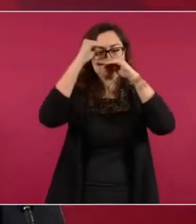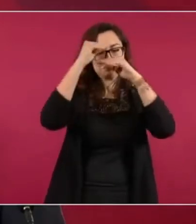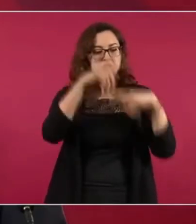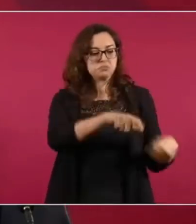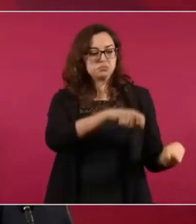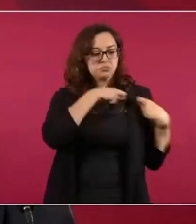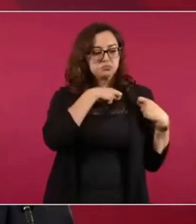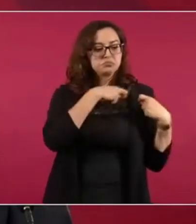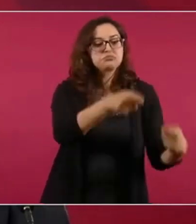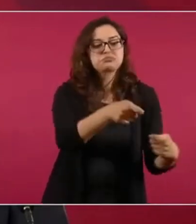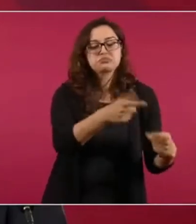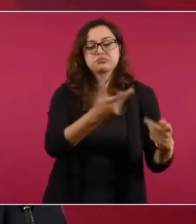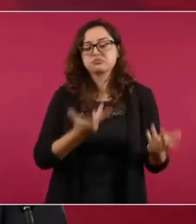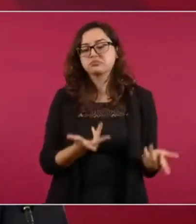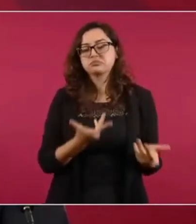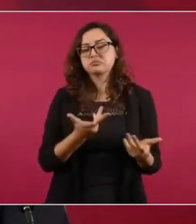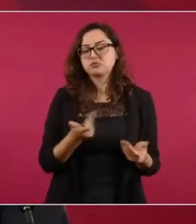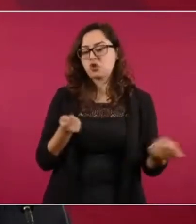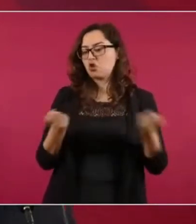y